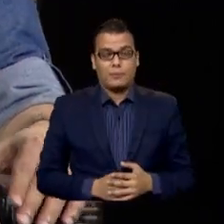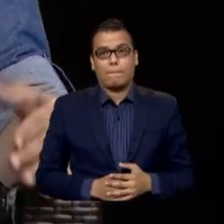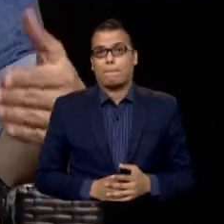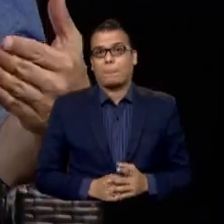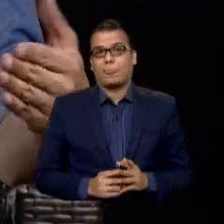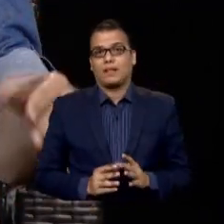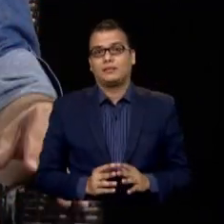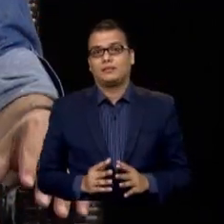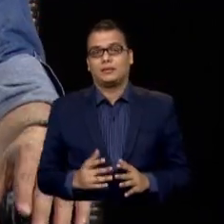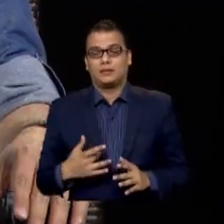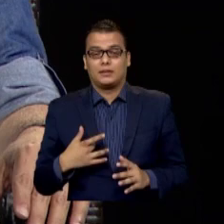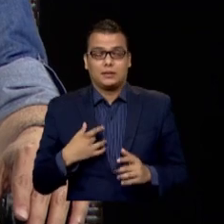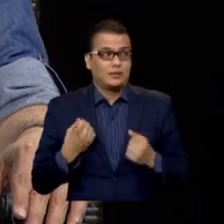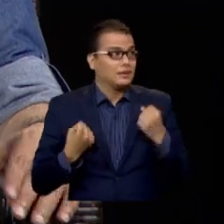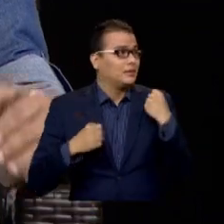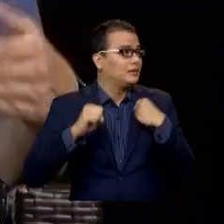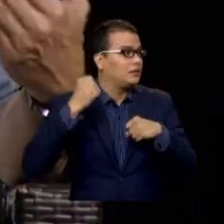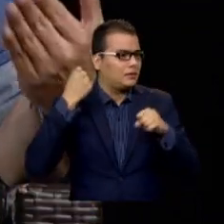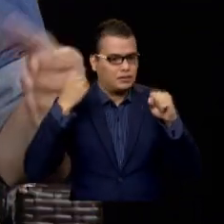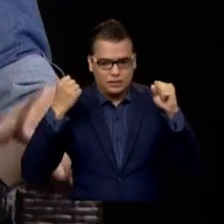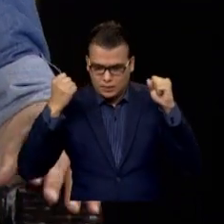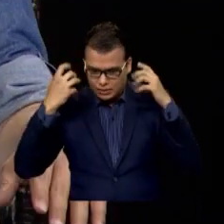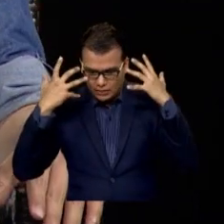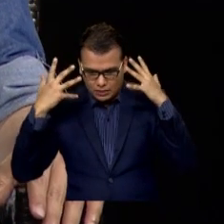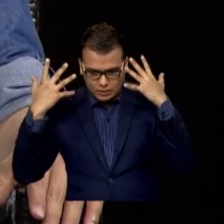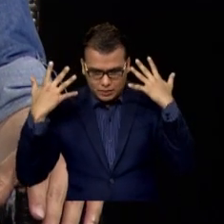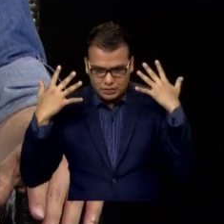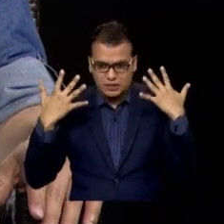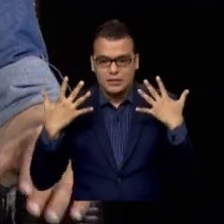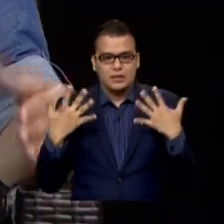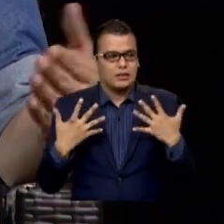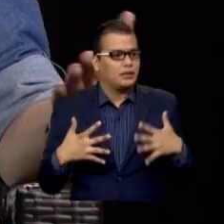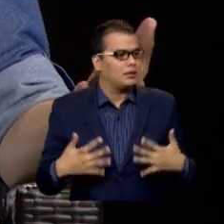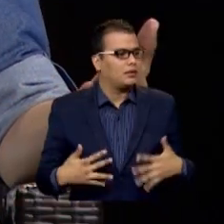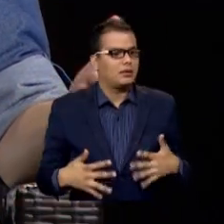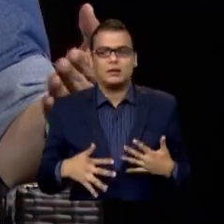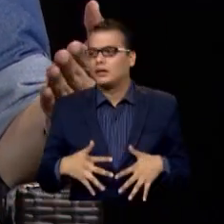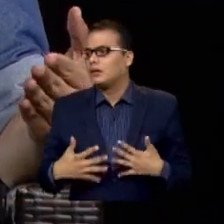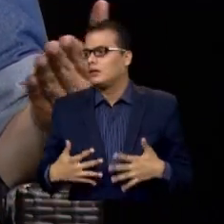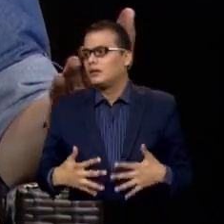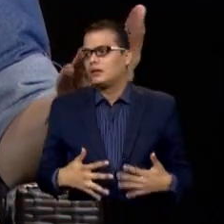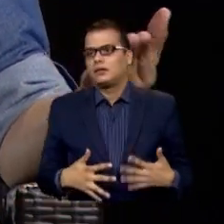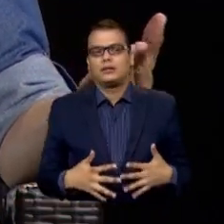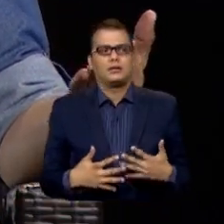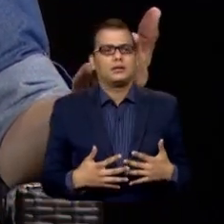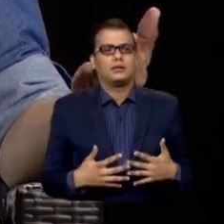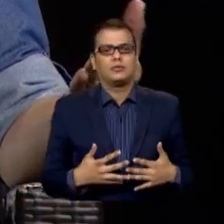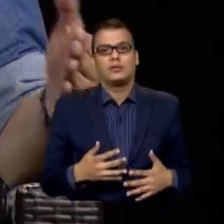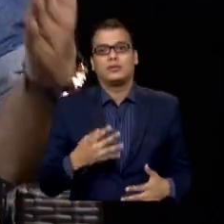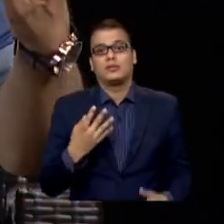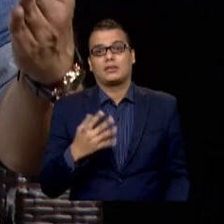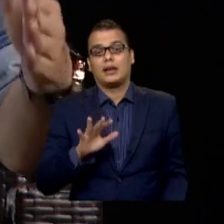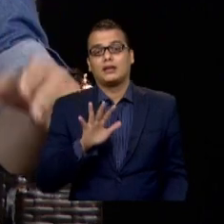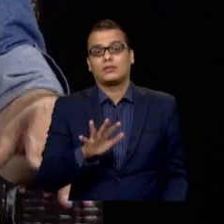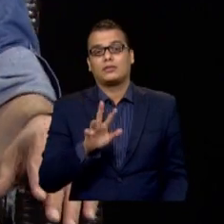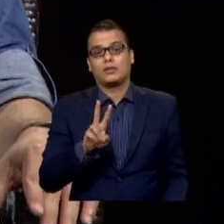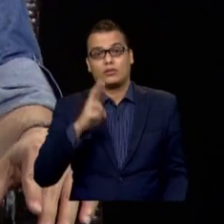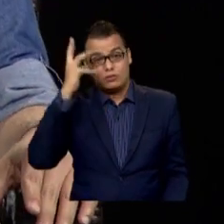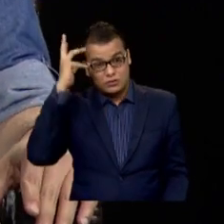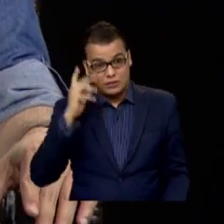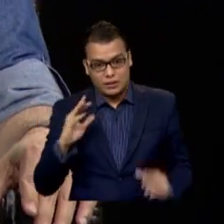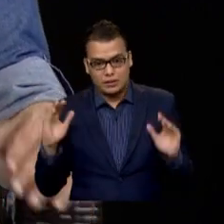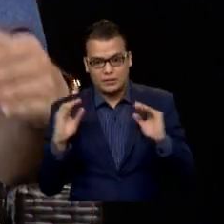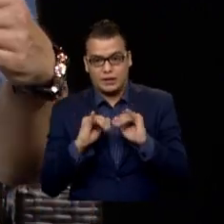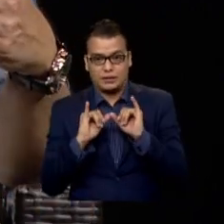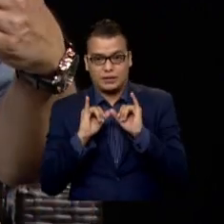que la gente se sienta angustiada, que los niños estén angustiados, porque estamos hablando de más de 40 días guardados en el